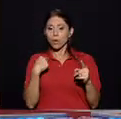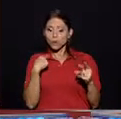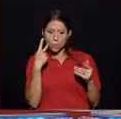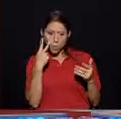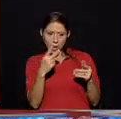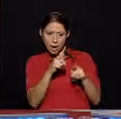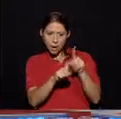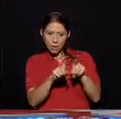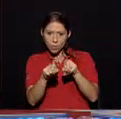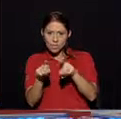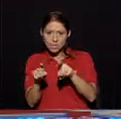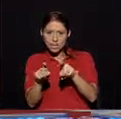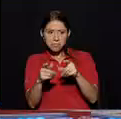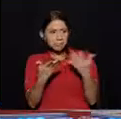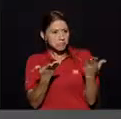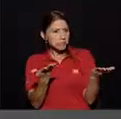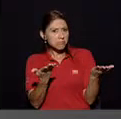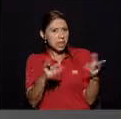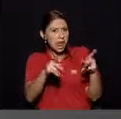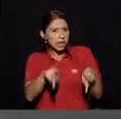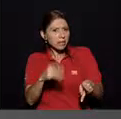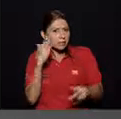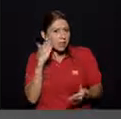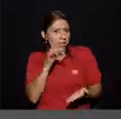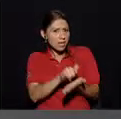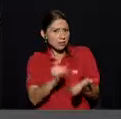necesaria para atender estos casos.